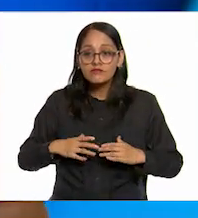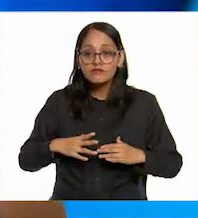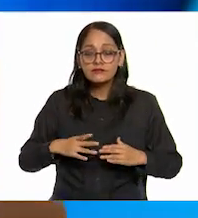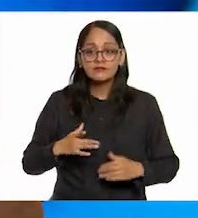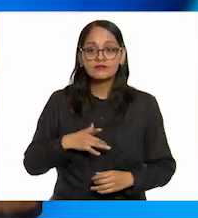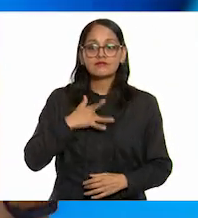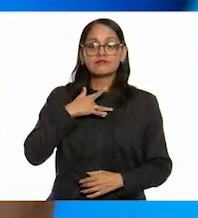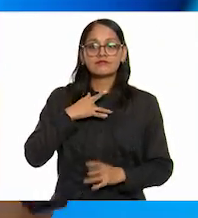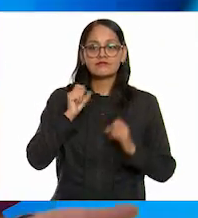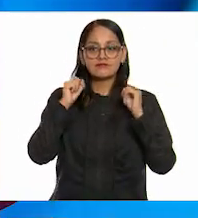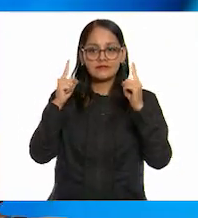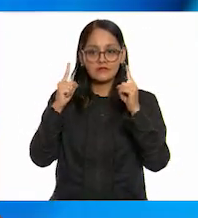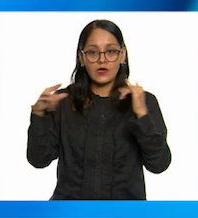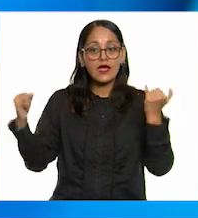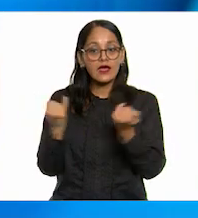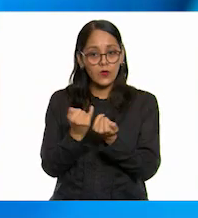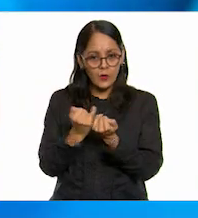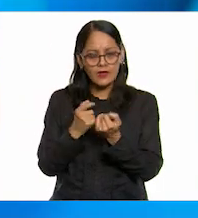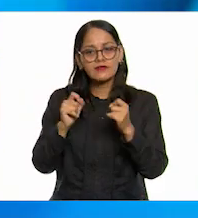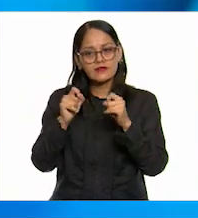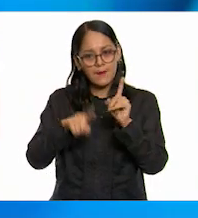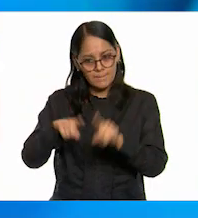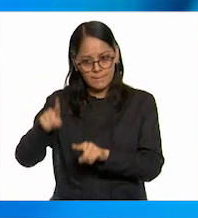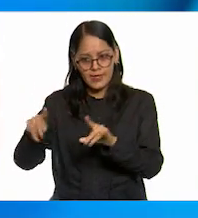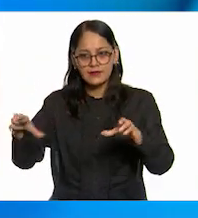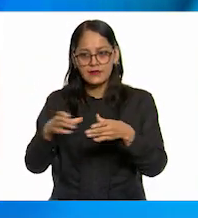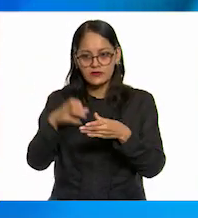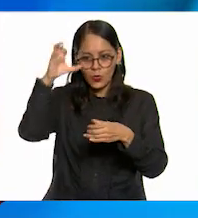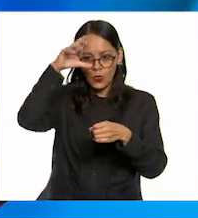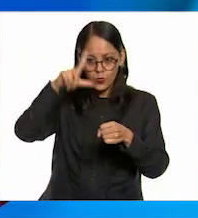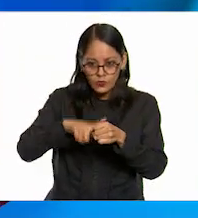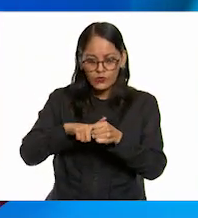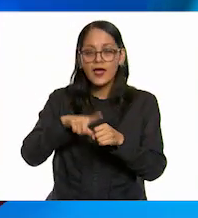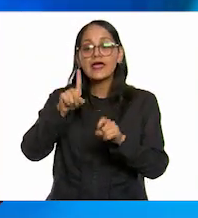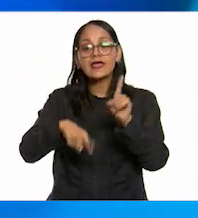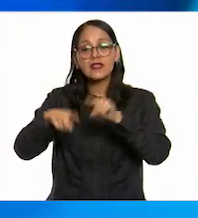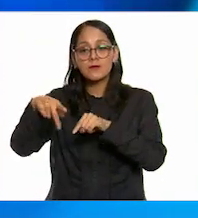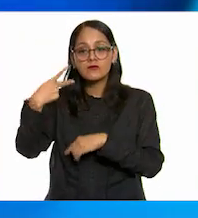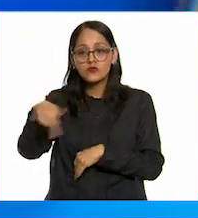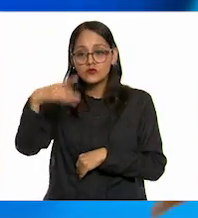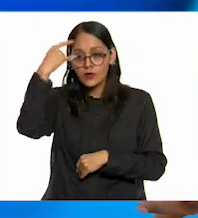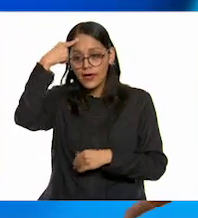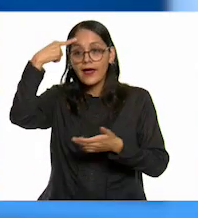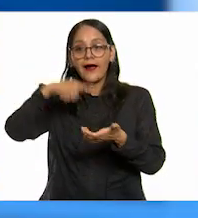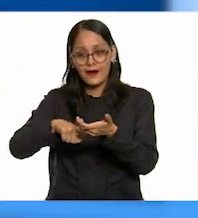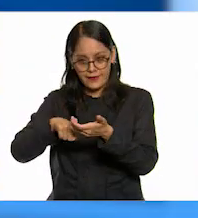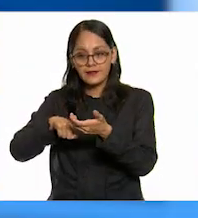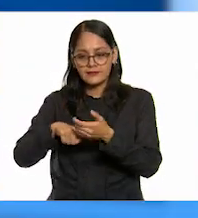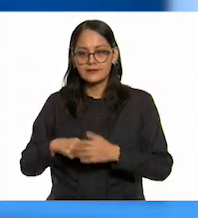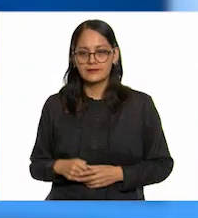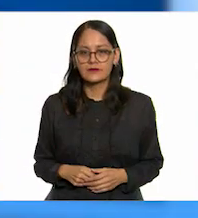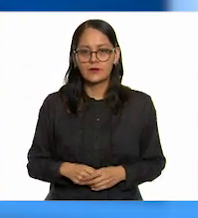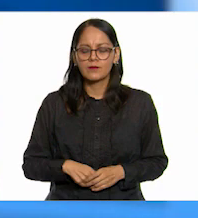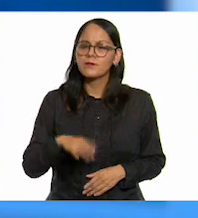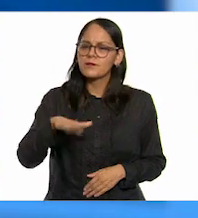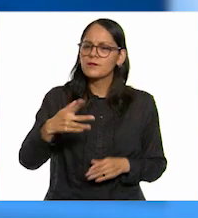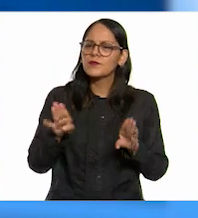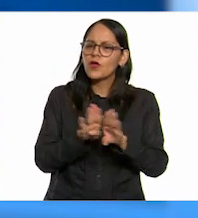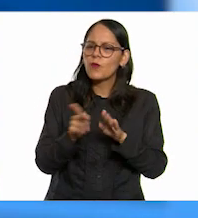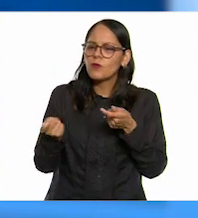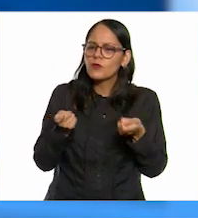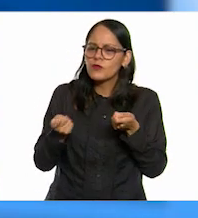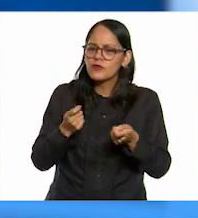tienen que ver con una situación cultural o con creencias. ¿Y cómo podemos hacer para regular el